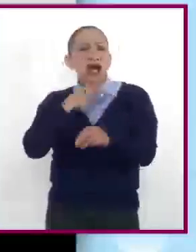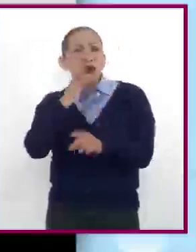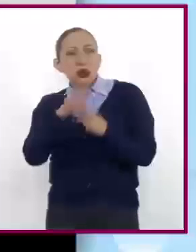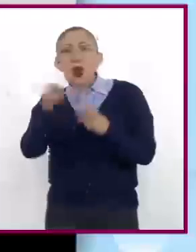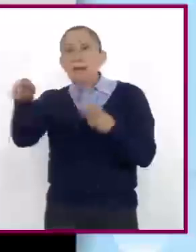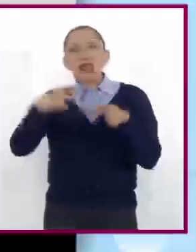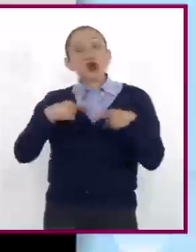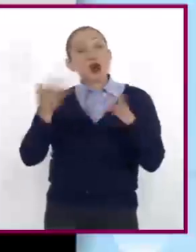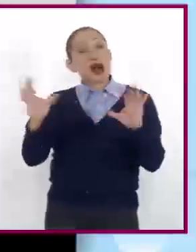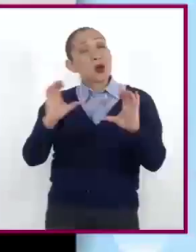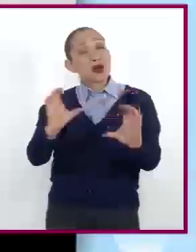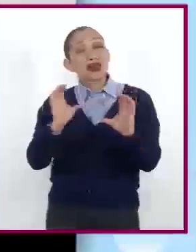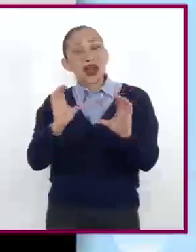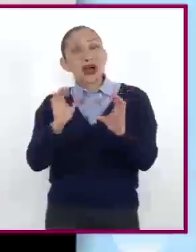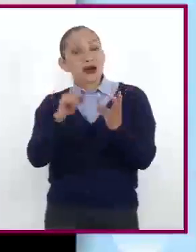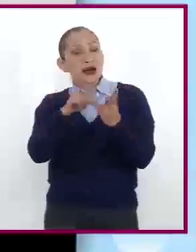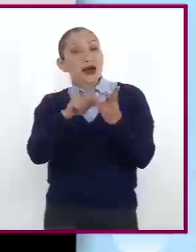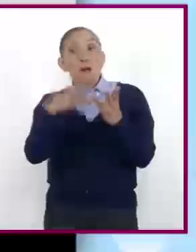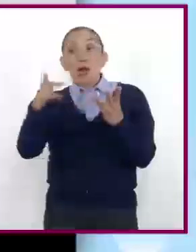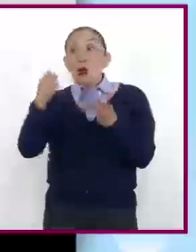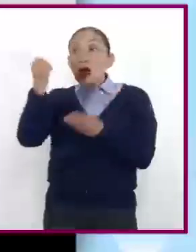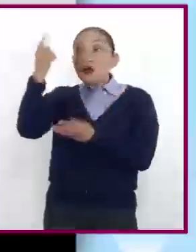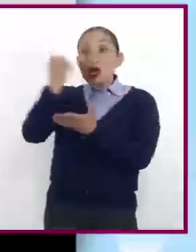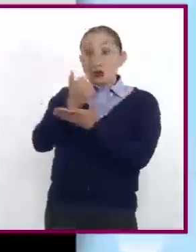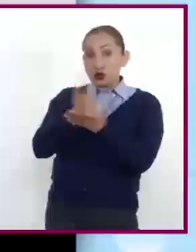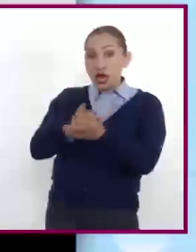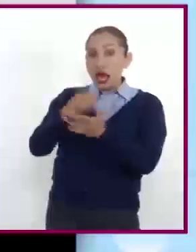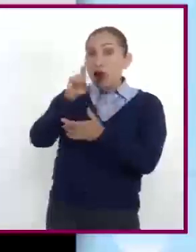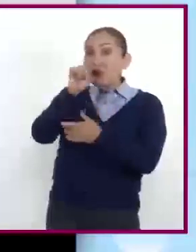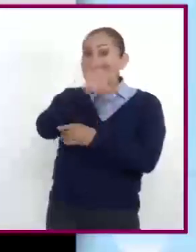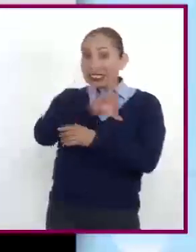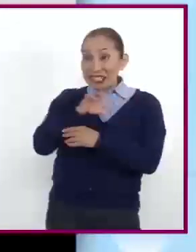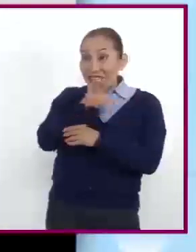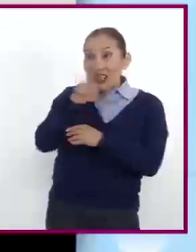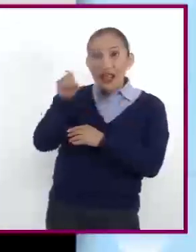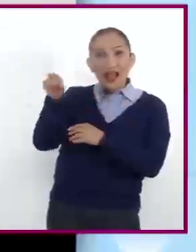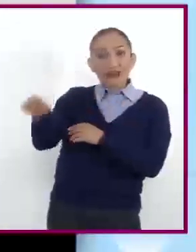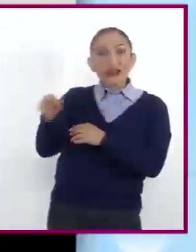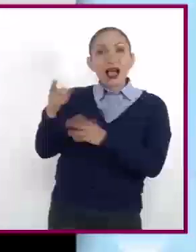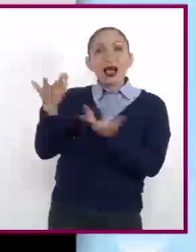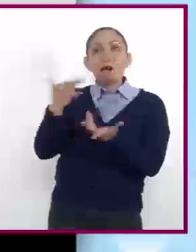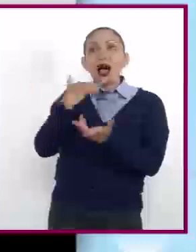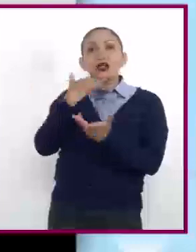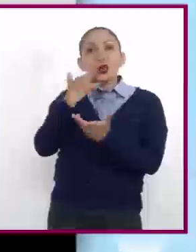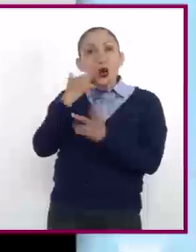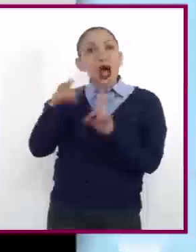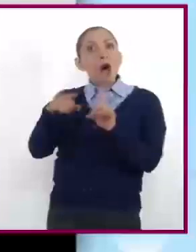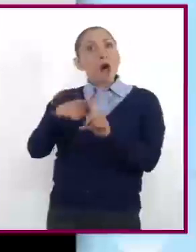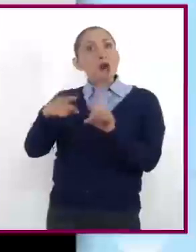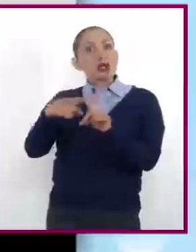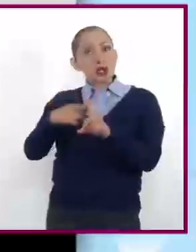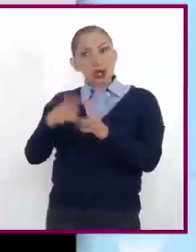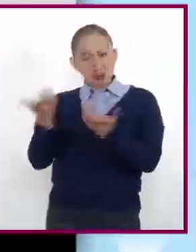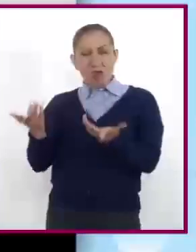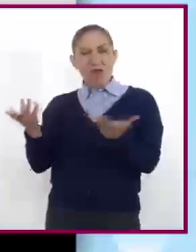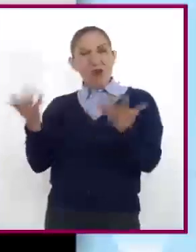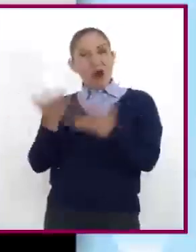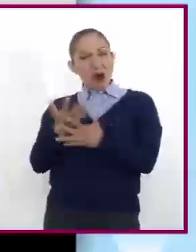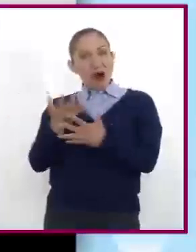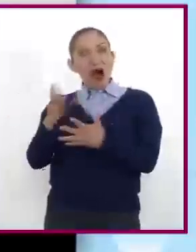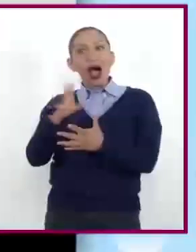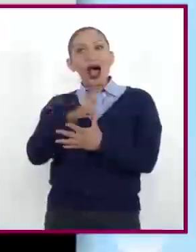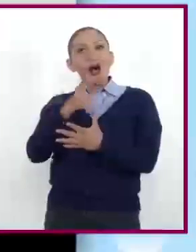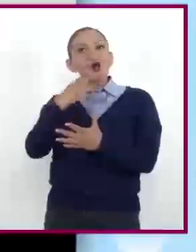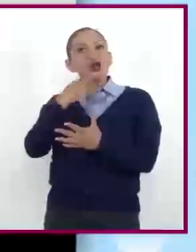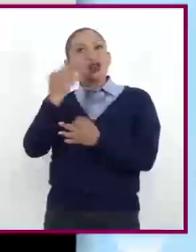que hacer conciencia, pero hay ciudades en México, por ejemplo Aguascalientes, que le ha dado el lado positivo a la basura.